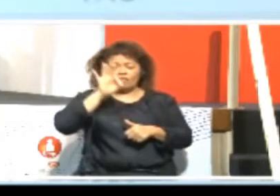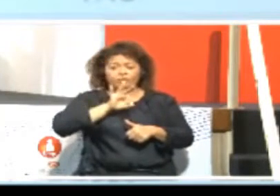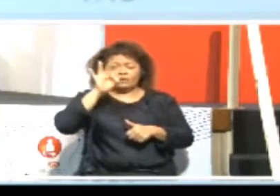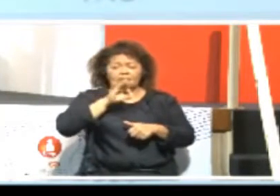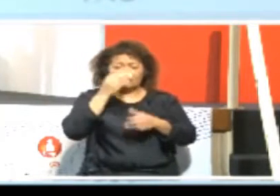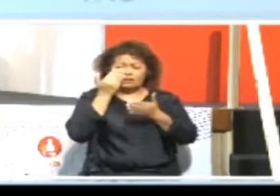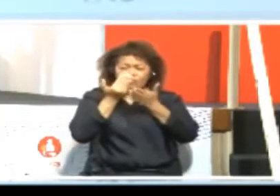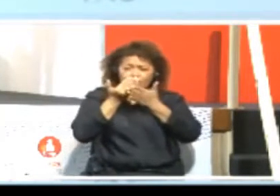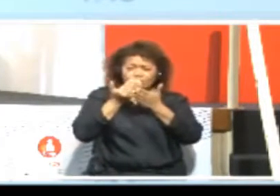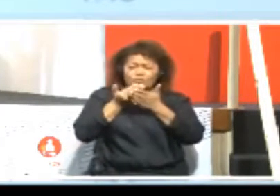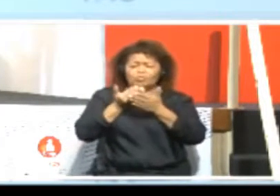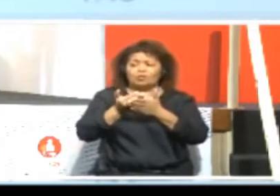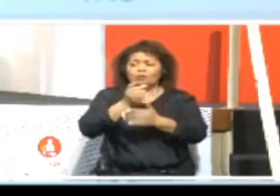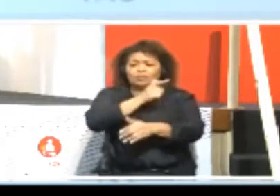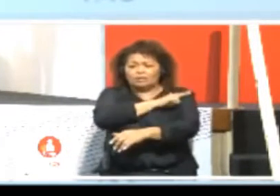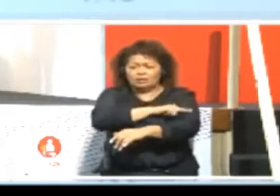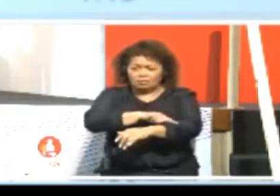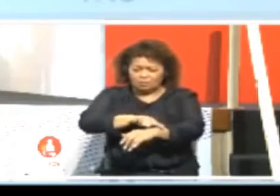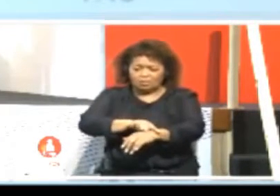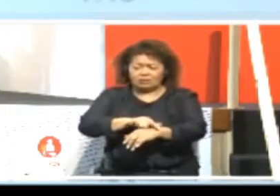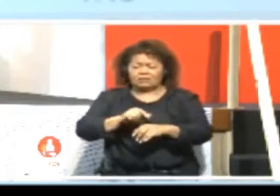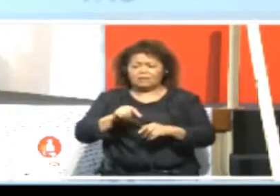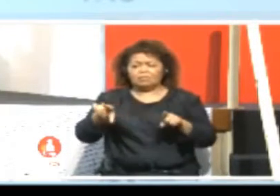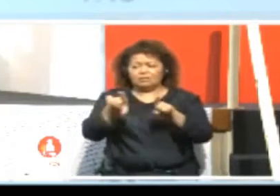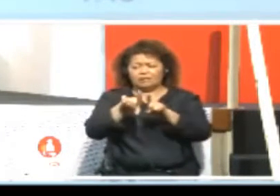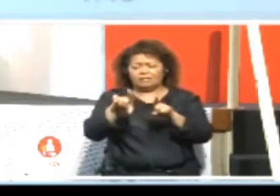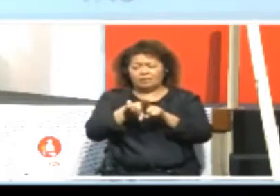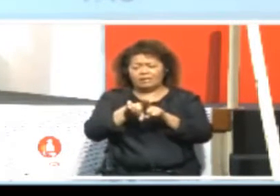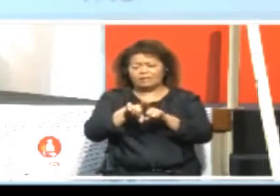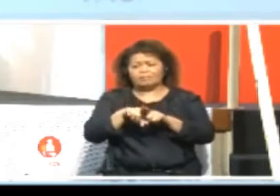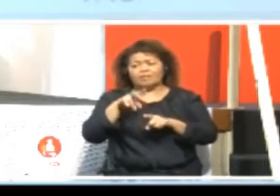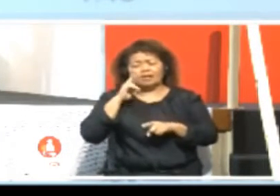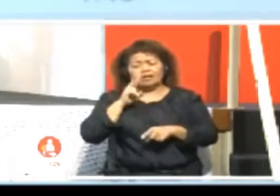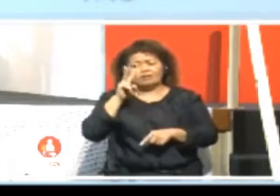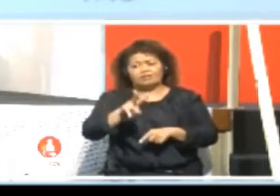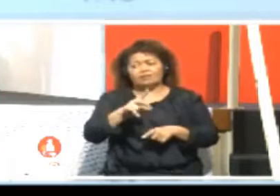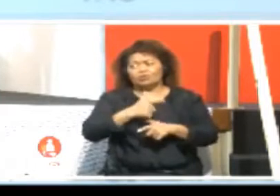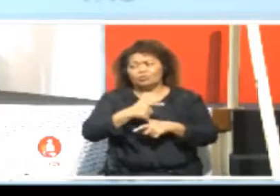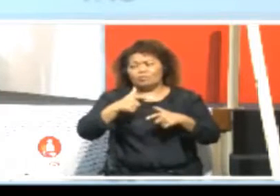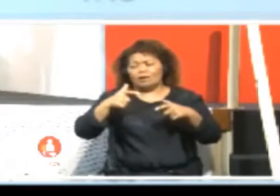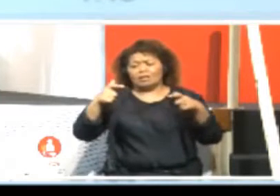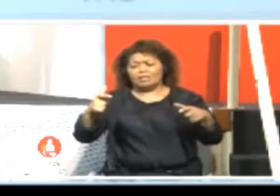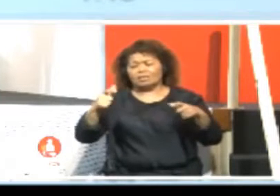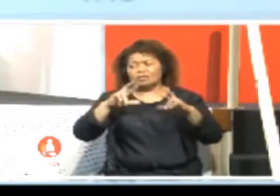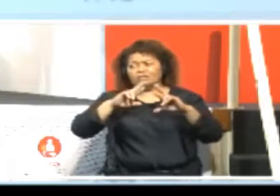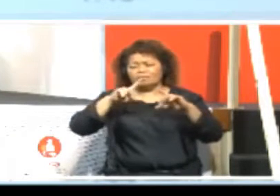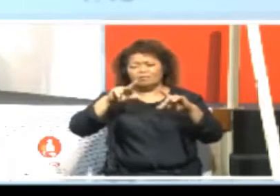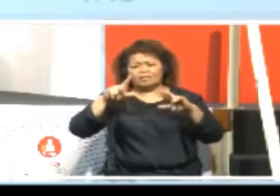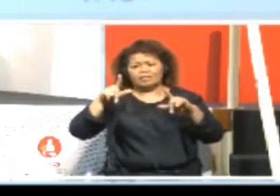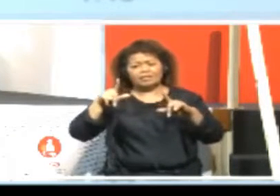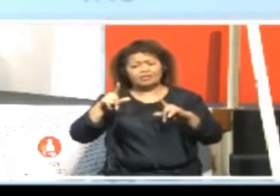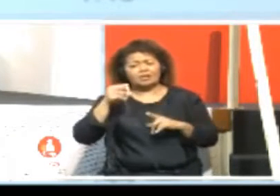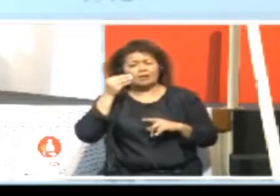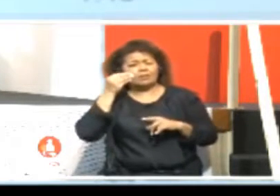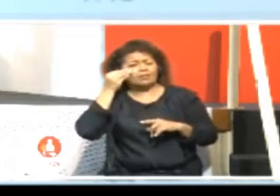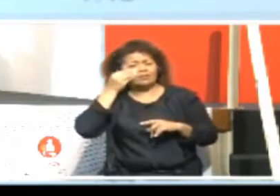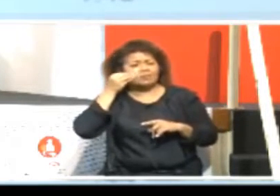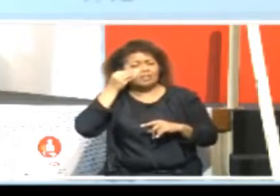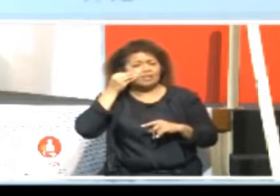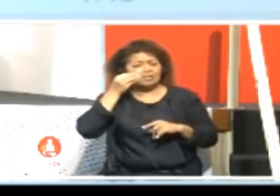caso de Ecuador, de Salvador, y también vemos que hay mucha variación en términos de experiencia. 103 alcaldes de